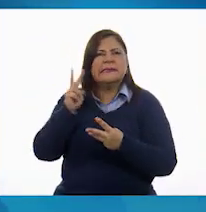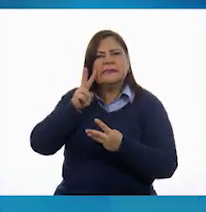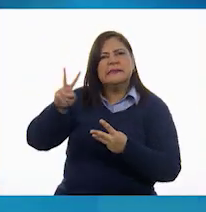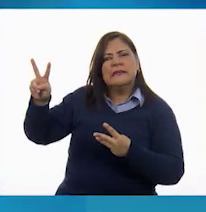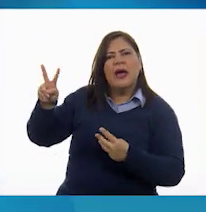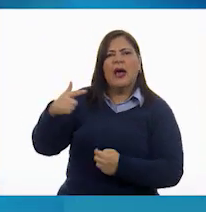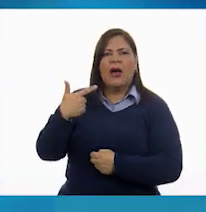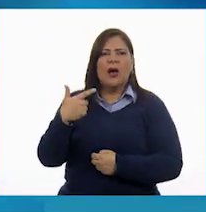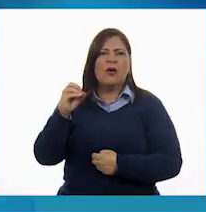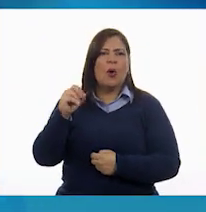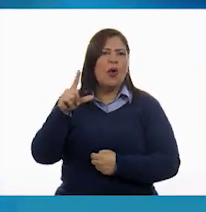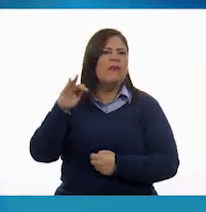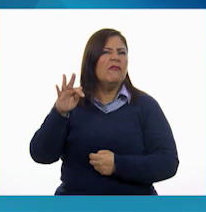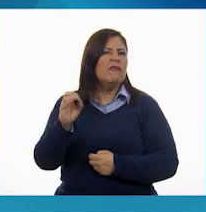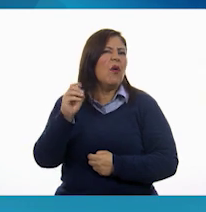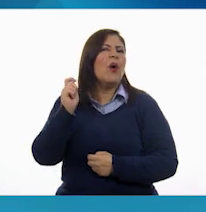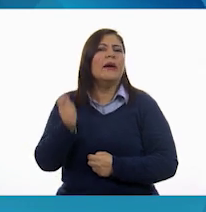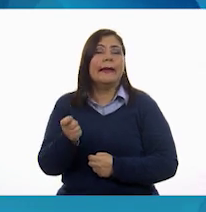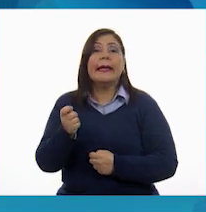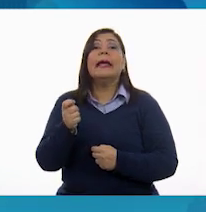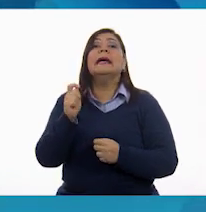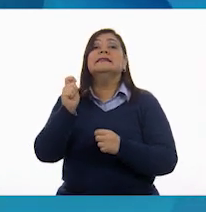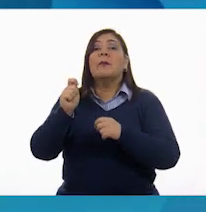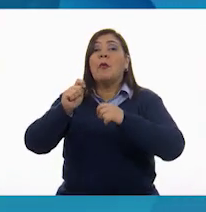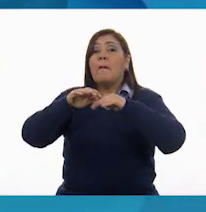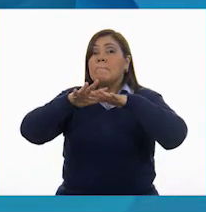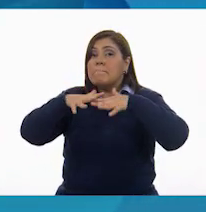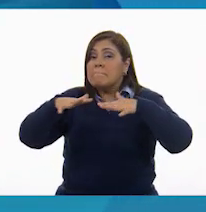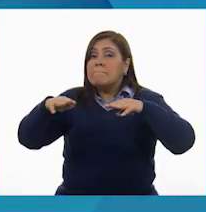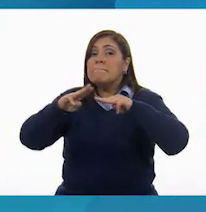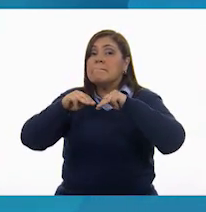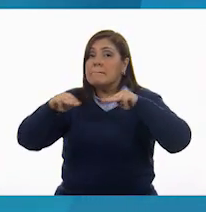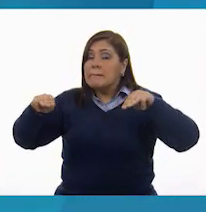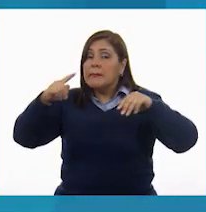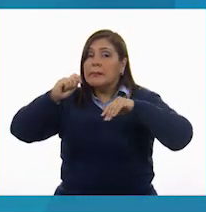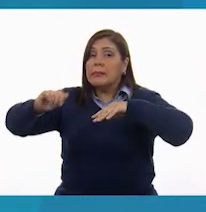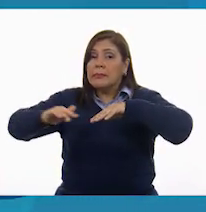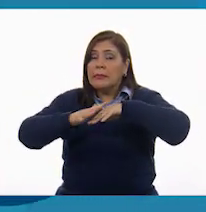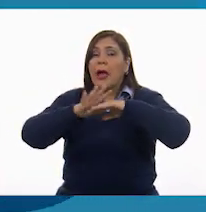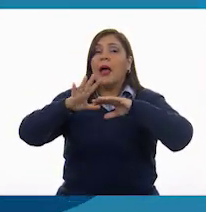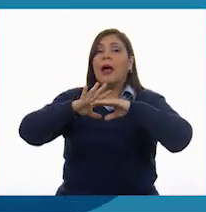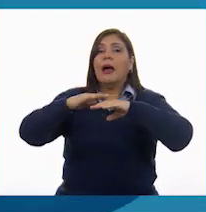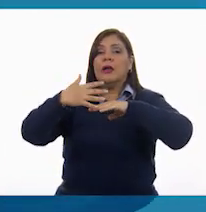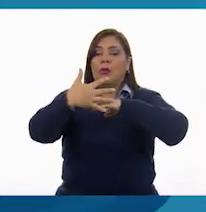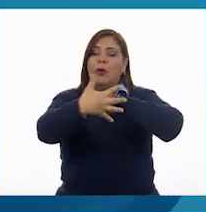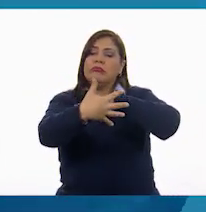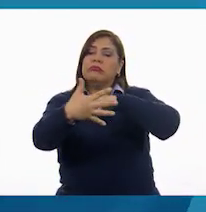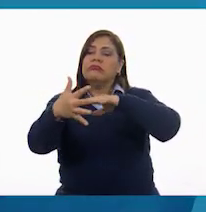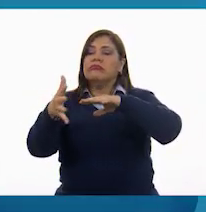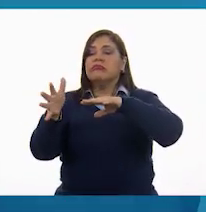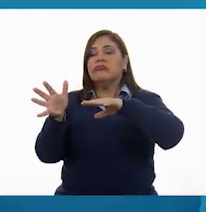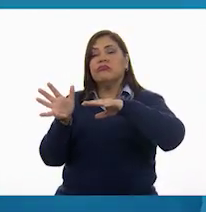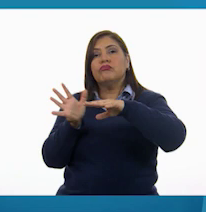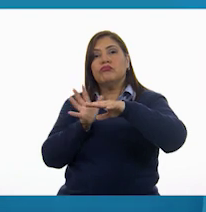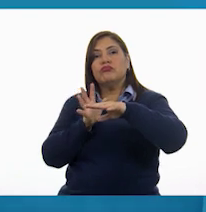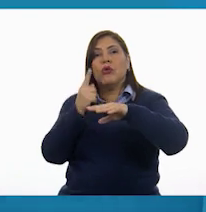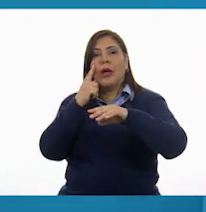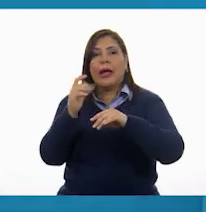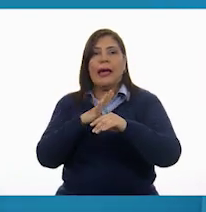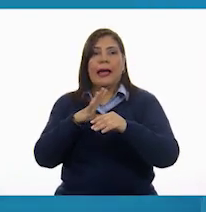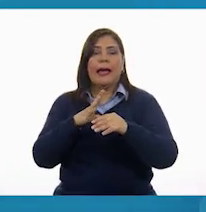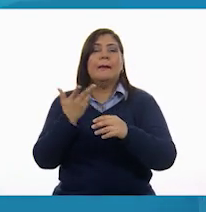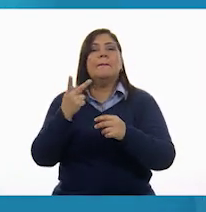¿qué es el Golfo? Bueno, son los mares que se encuentran rodeados por tierras emergidas, es decir,